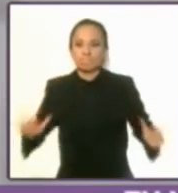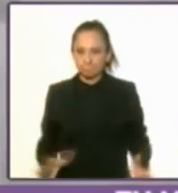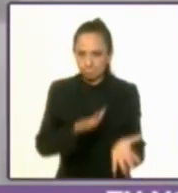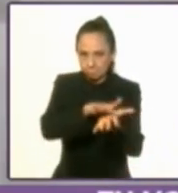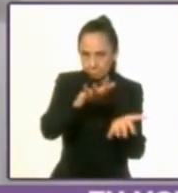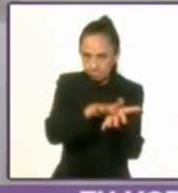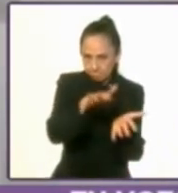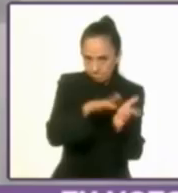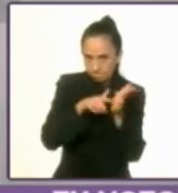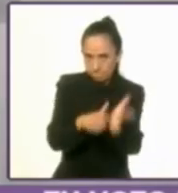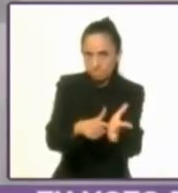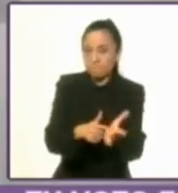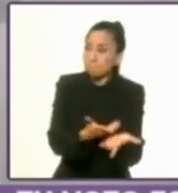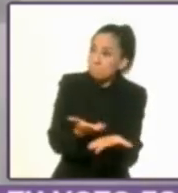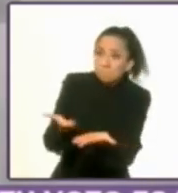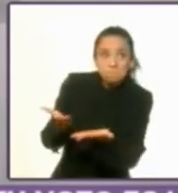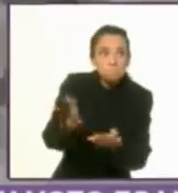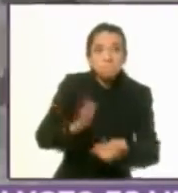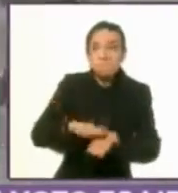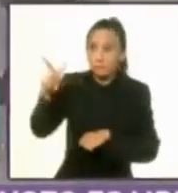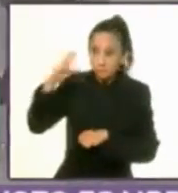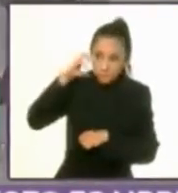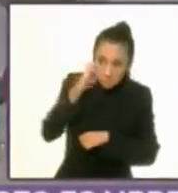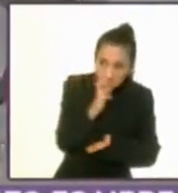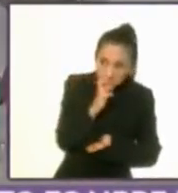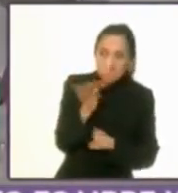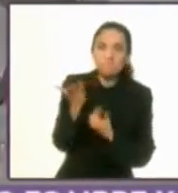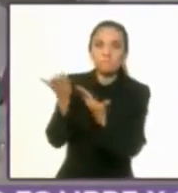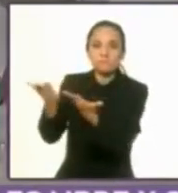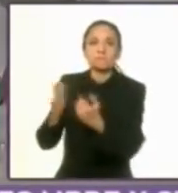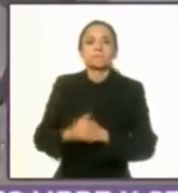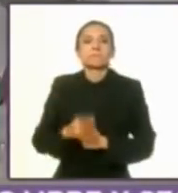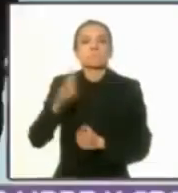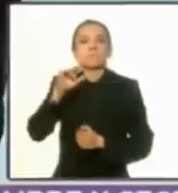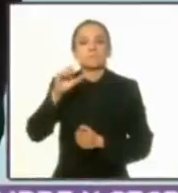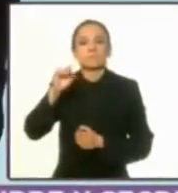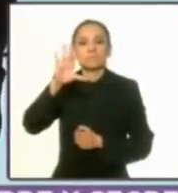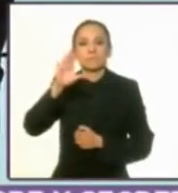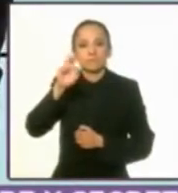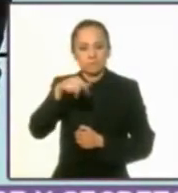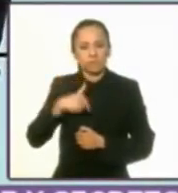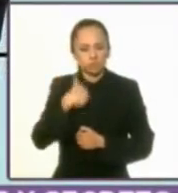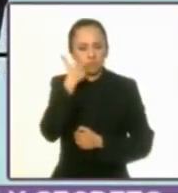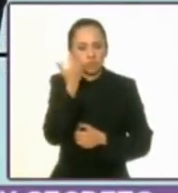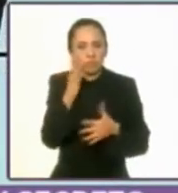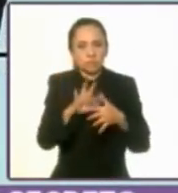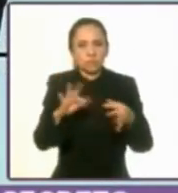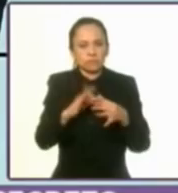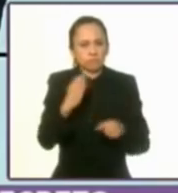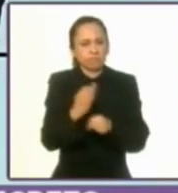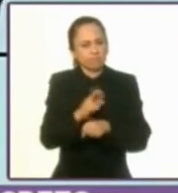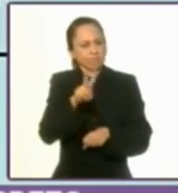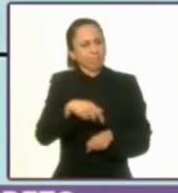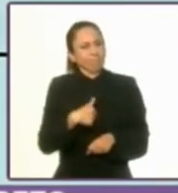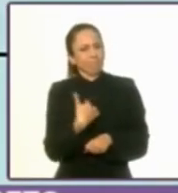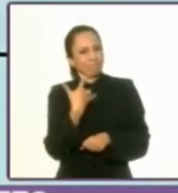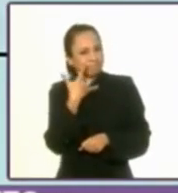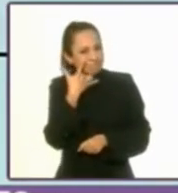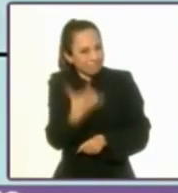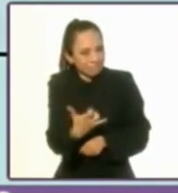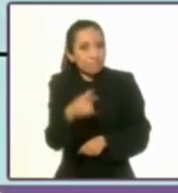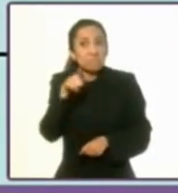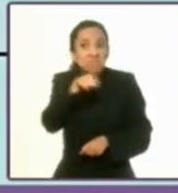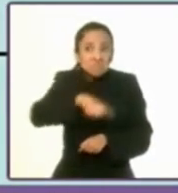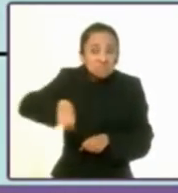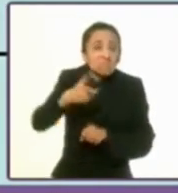naciones con barcos marco pero yo quiero decir que me tenía mucho que hoy sean opositores de su propia